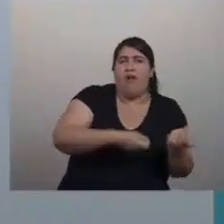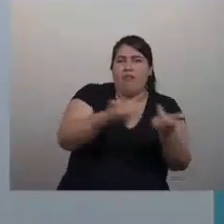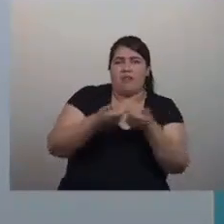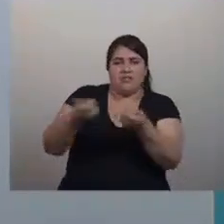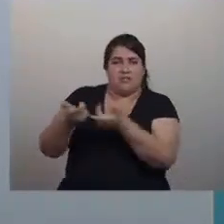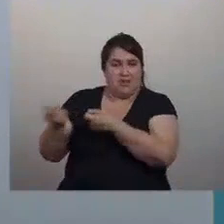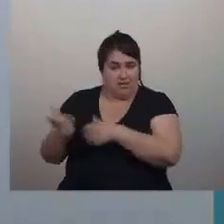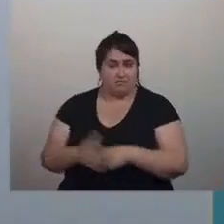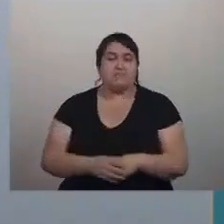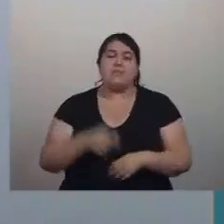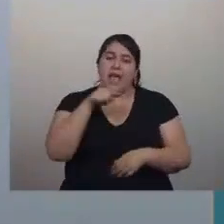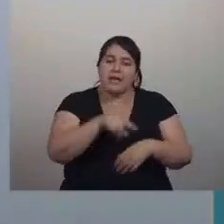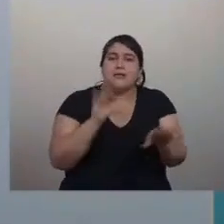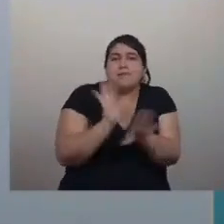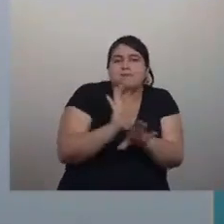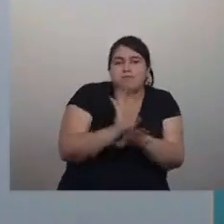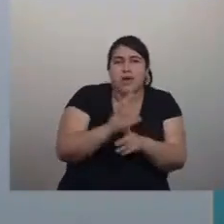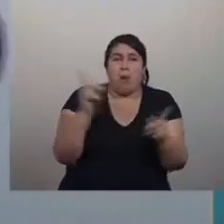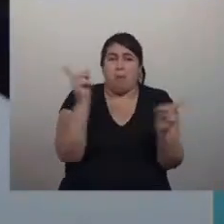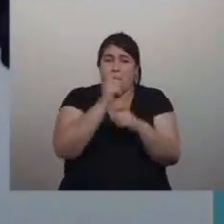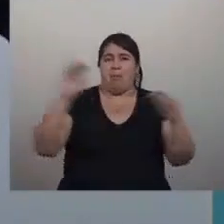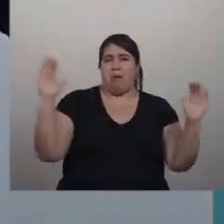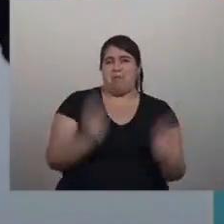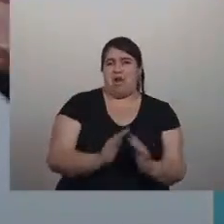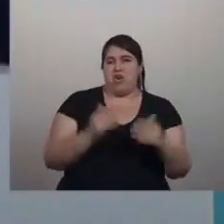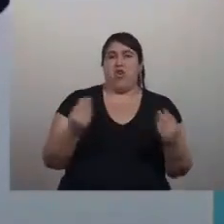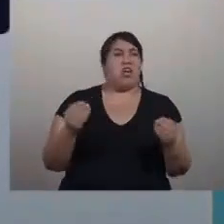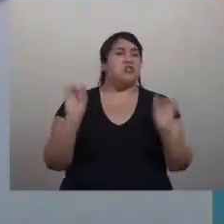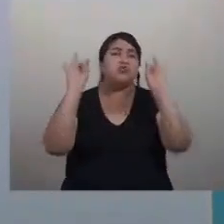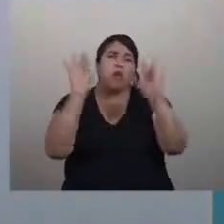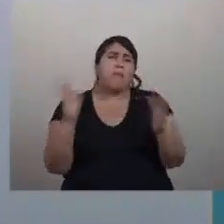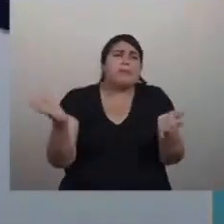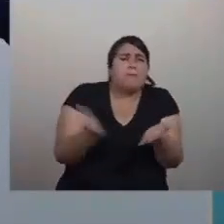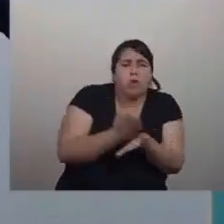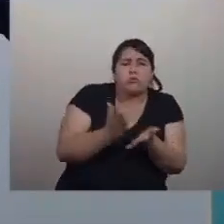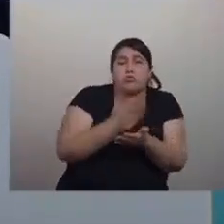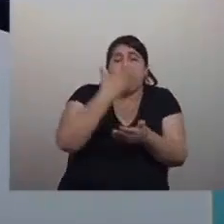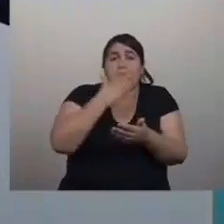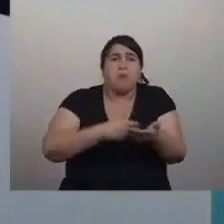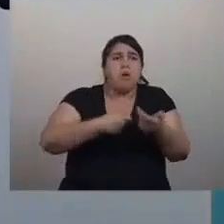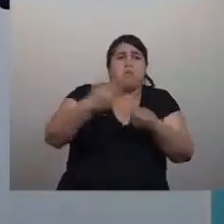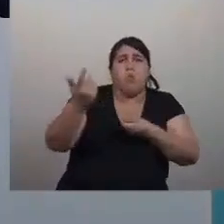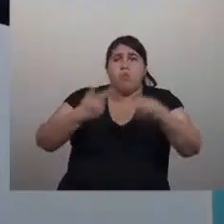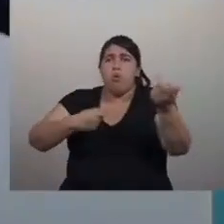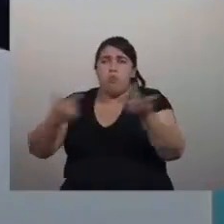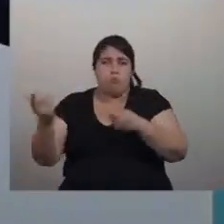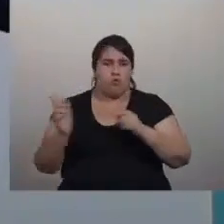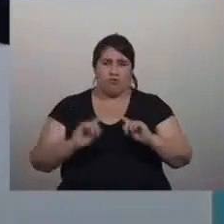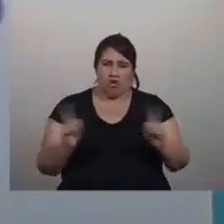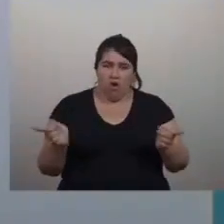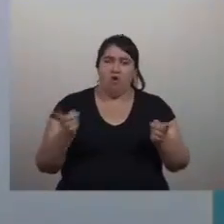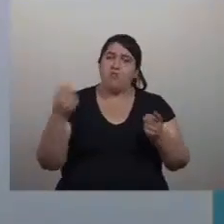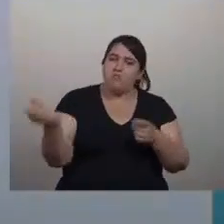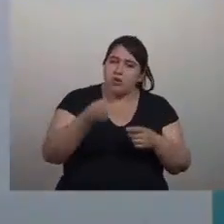te ahorra en el problema no se trata solo de producir y después distribuir producir